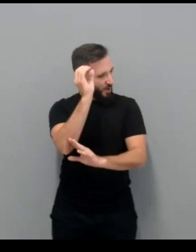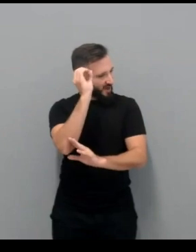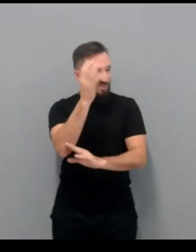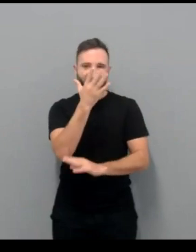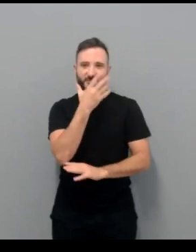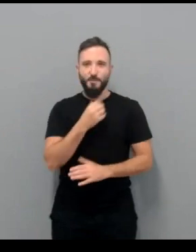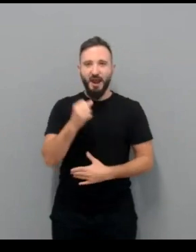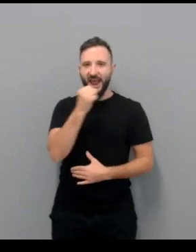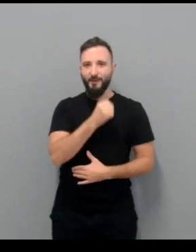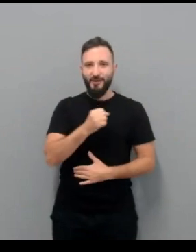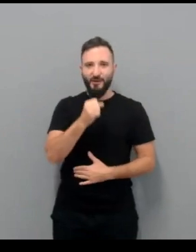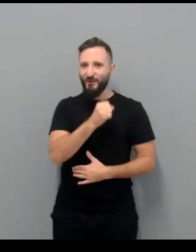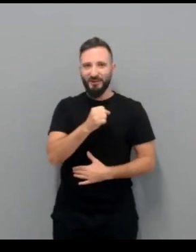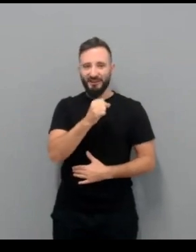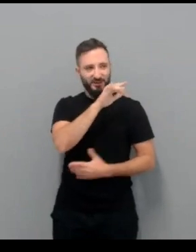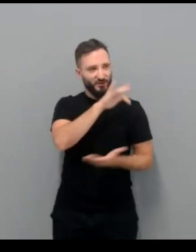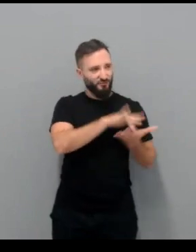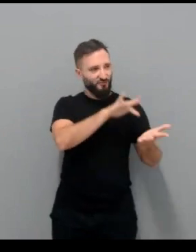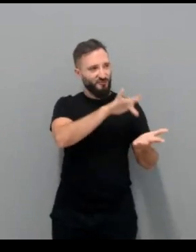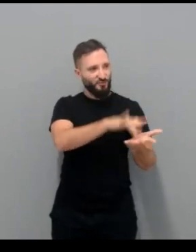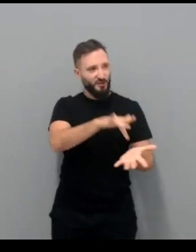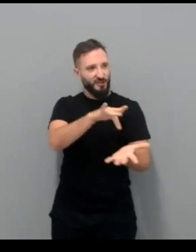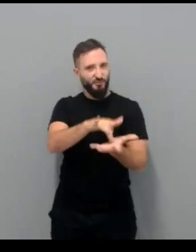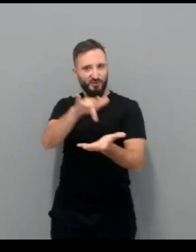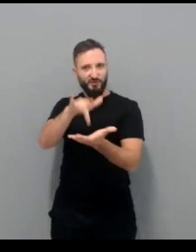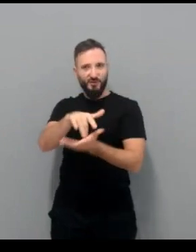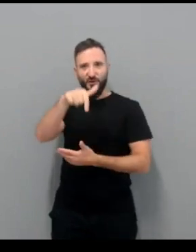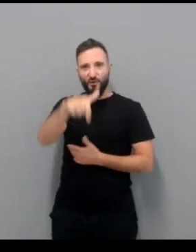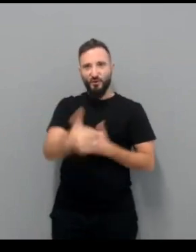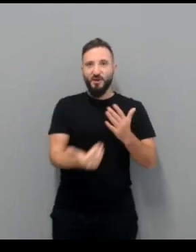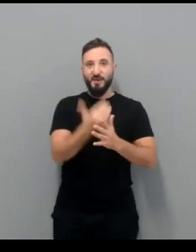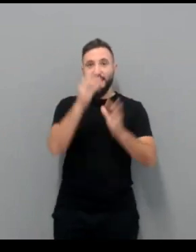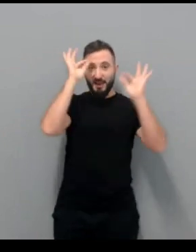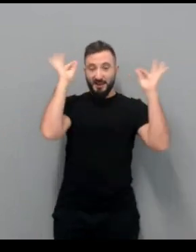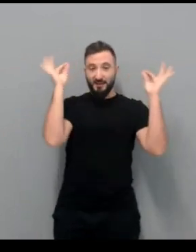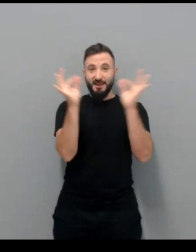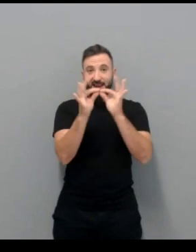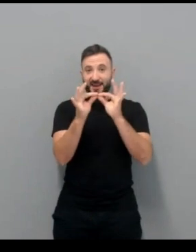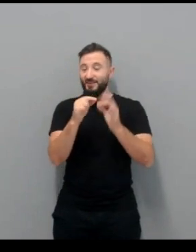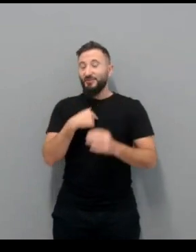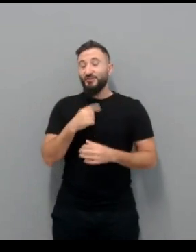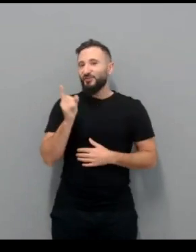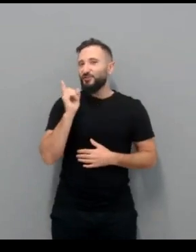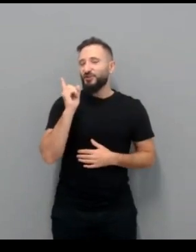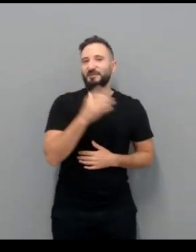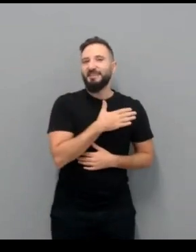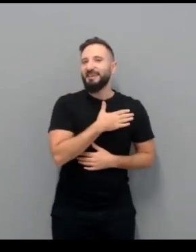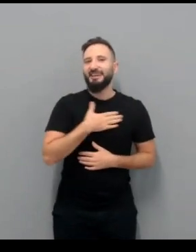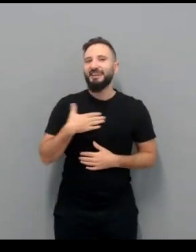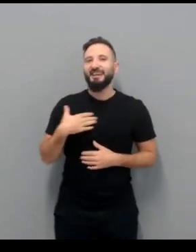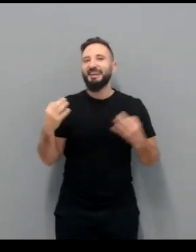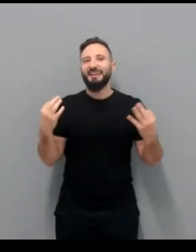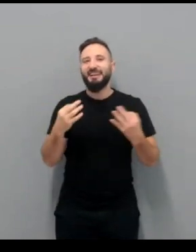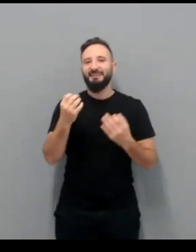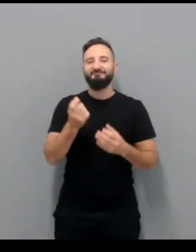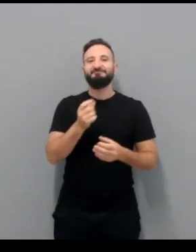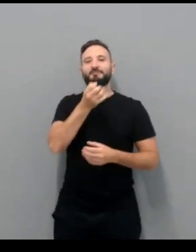tenido a lo largo de este seminario, solamente quería